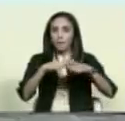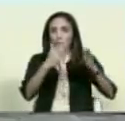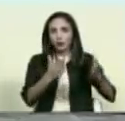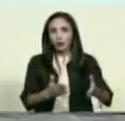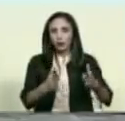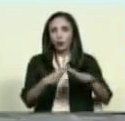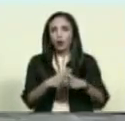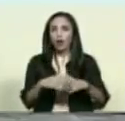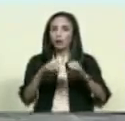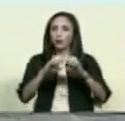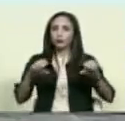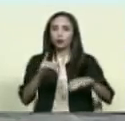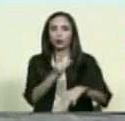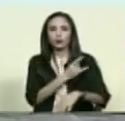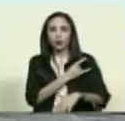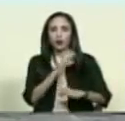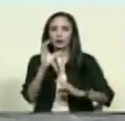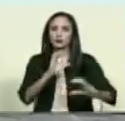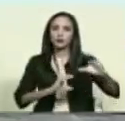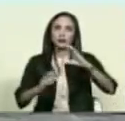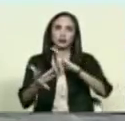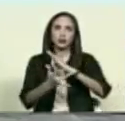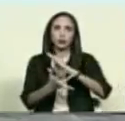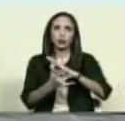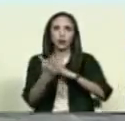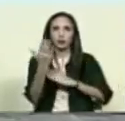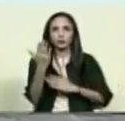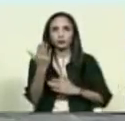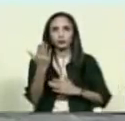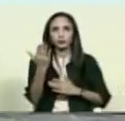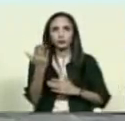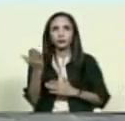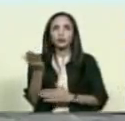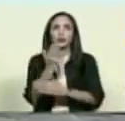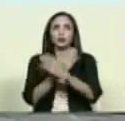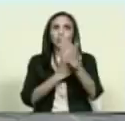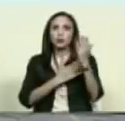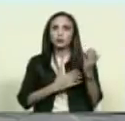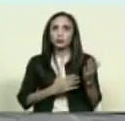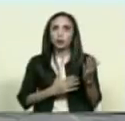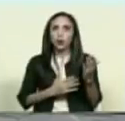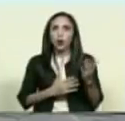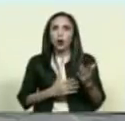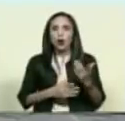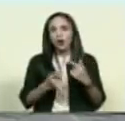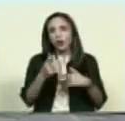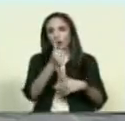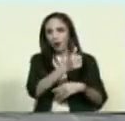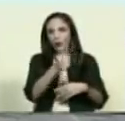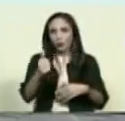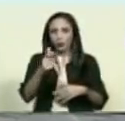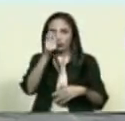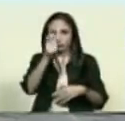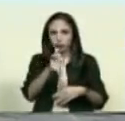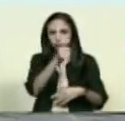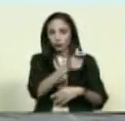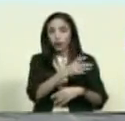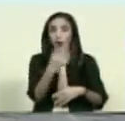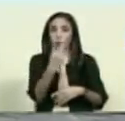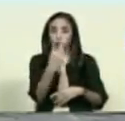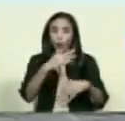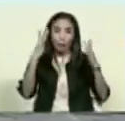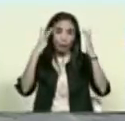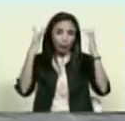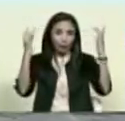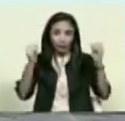Tecnología, y nuestro ministro de Juventud y Deportes, Pedro Infante, este muchacho profesional. Ustedes dos,